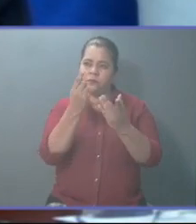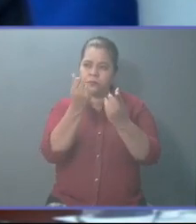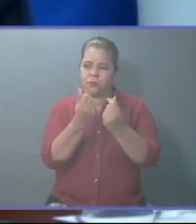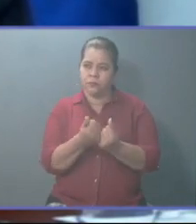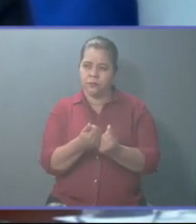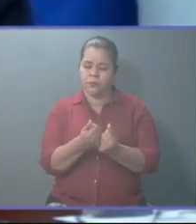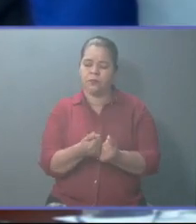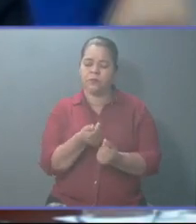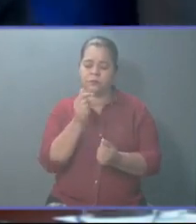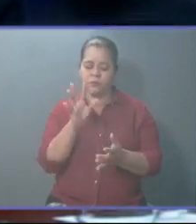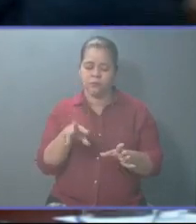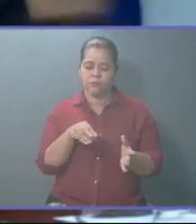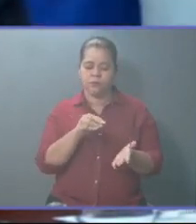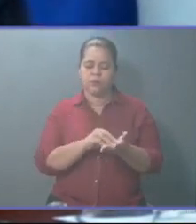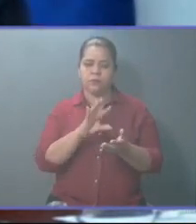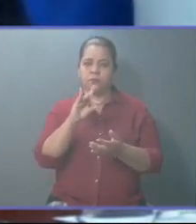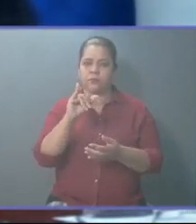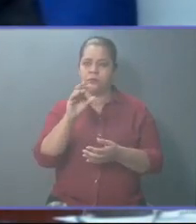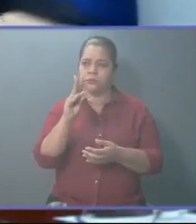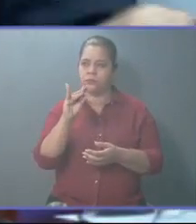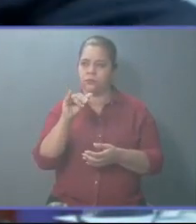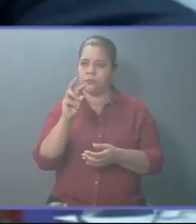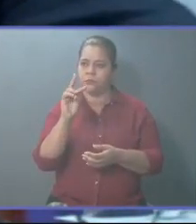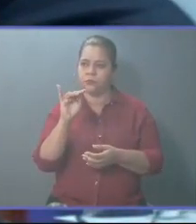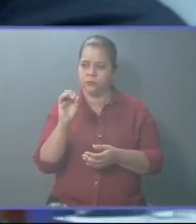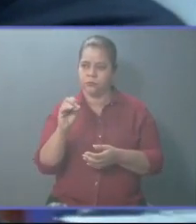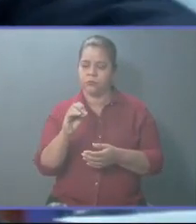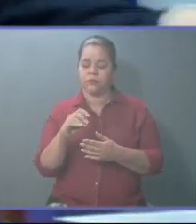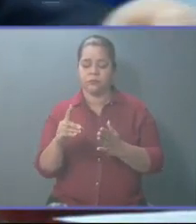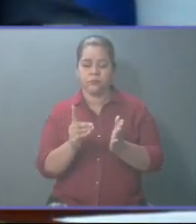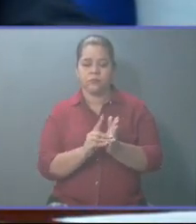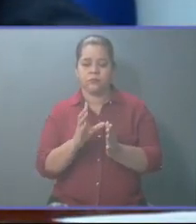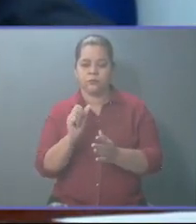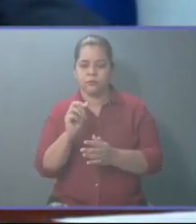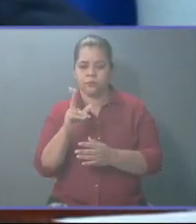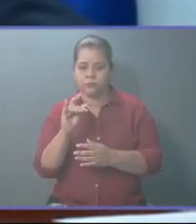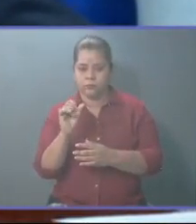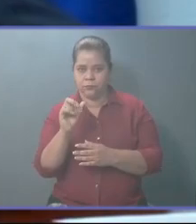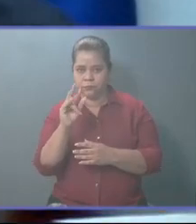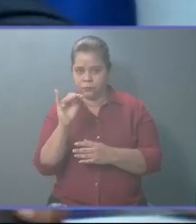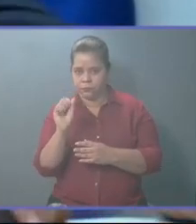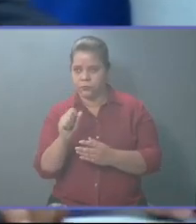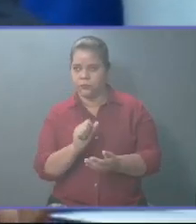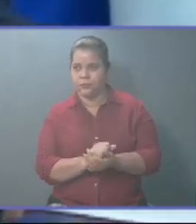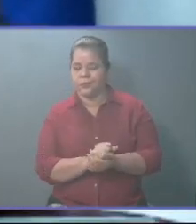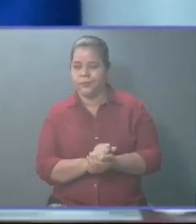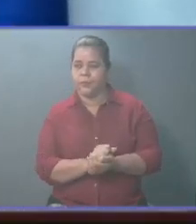que está dentro del fideicomiso. Diputado Carlos Reyes, tiene el uso de la palabra.